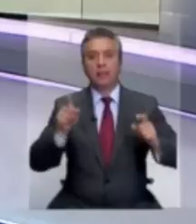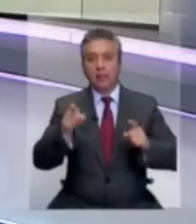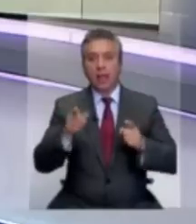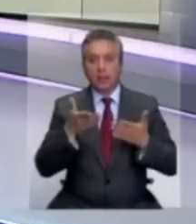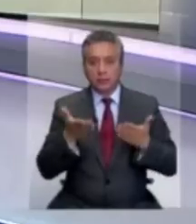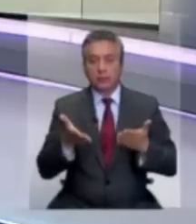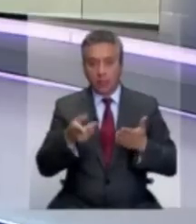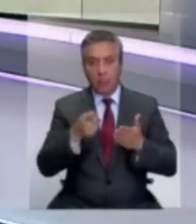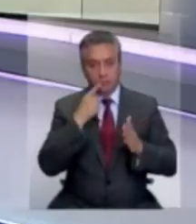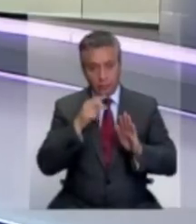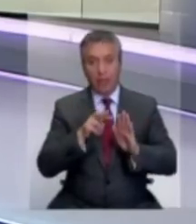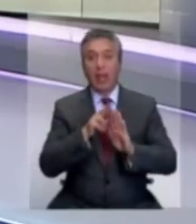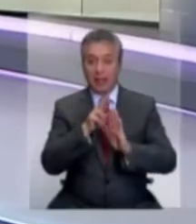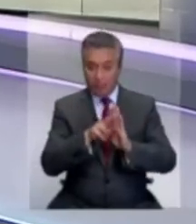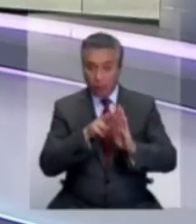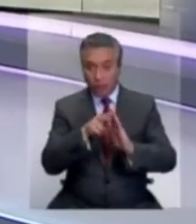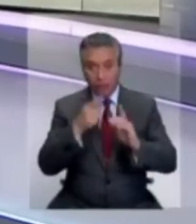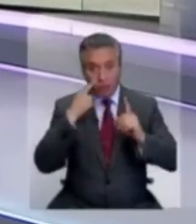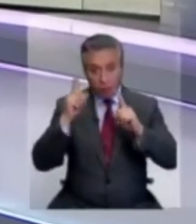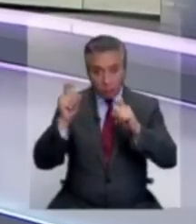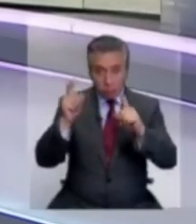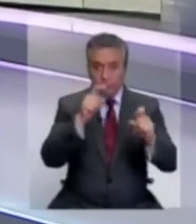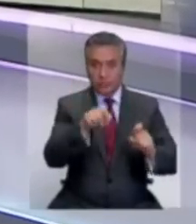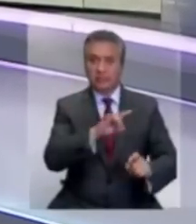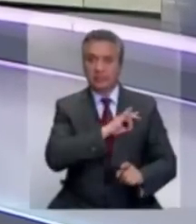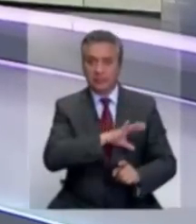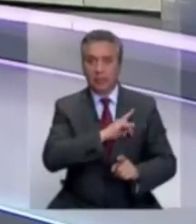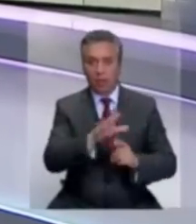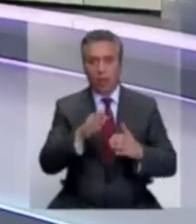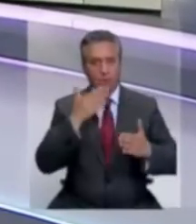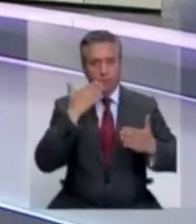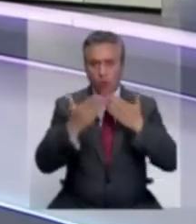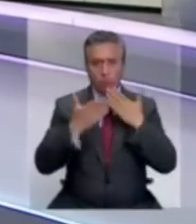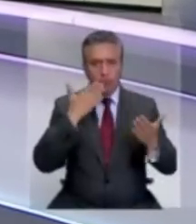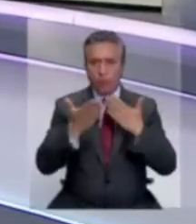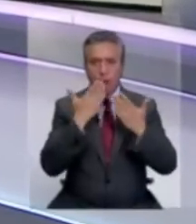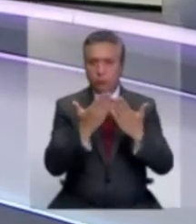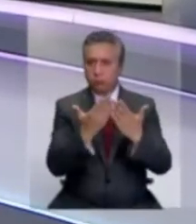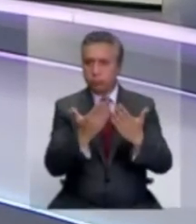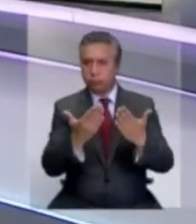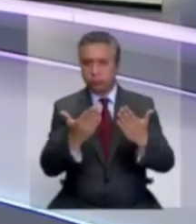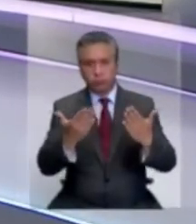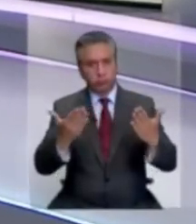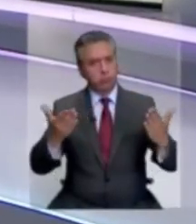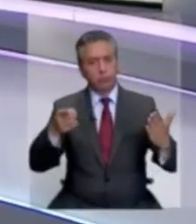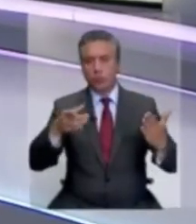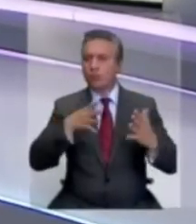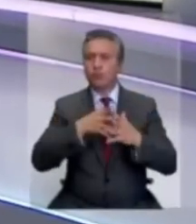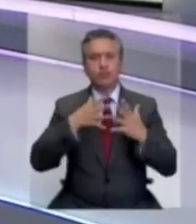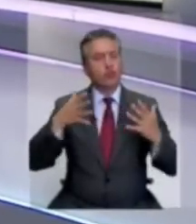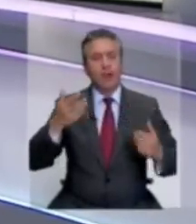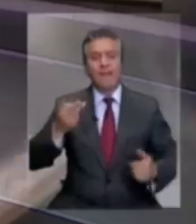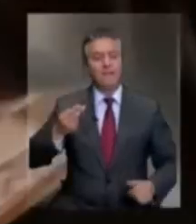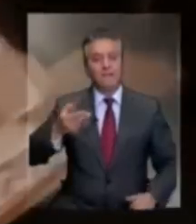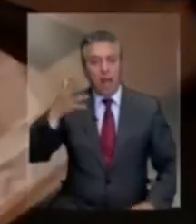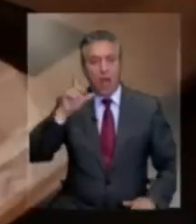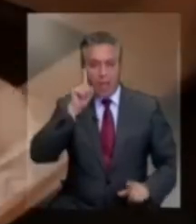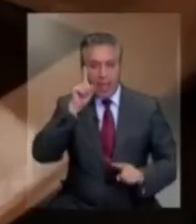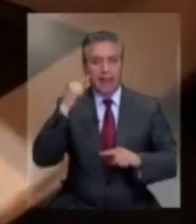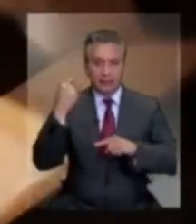gráficos chilenos quienes donaron sus imágenes y conformaron una galería única y de alto valor